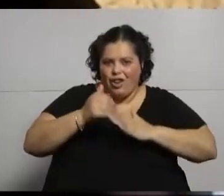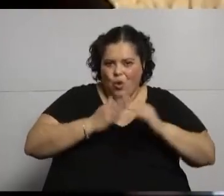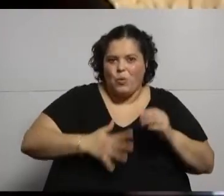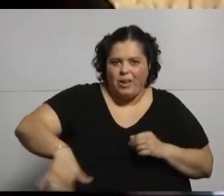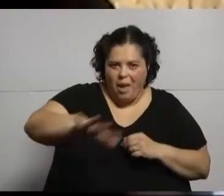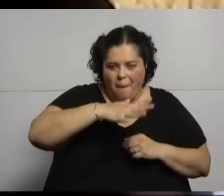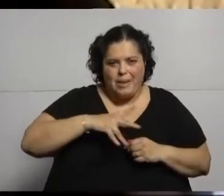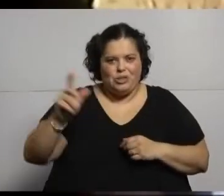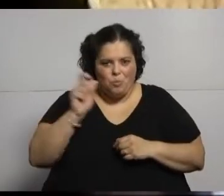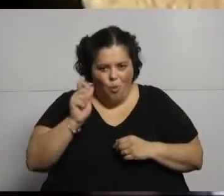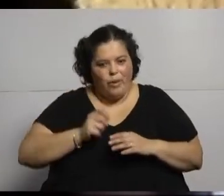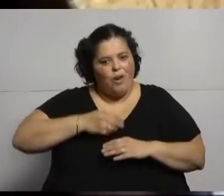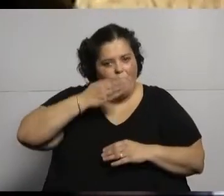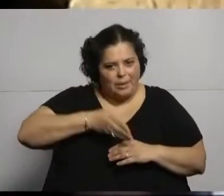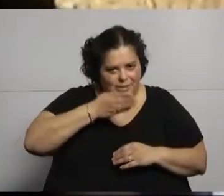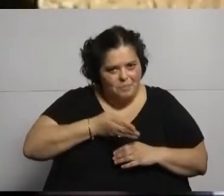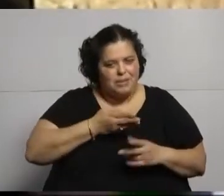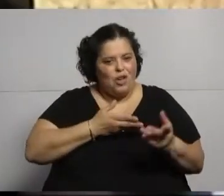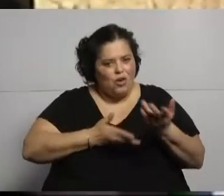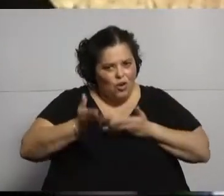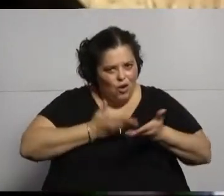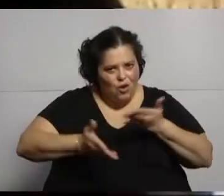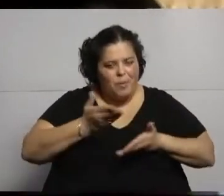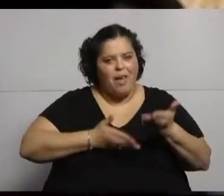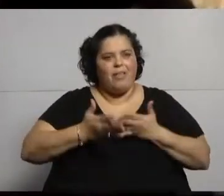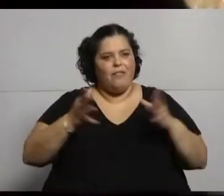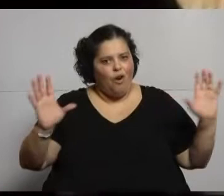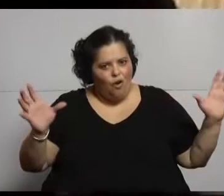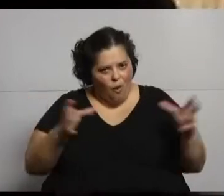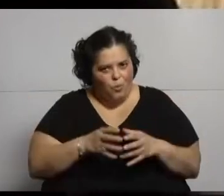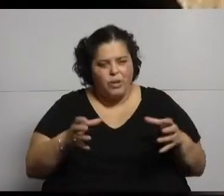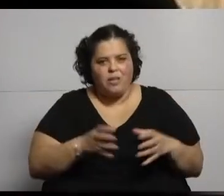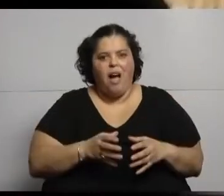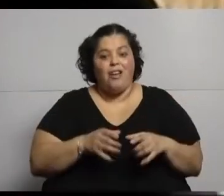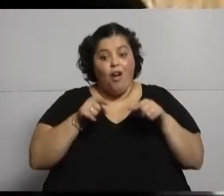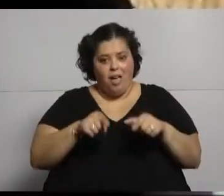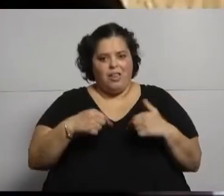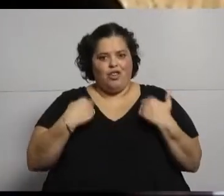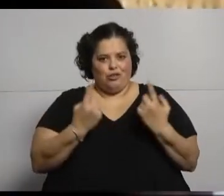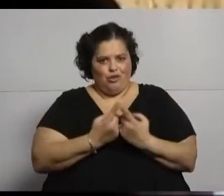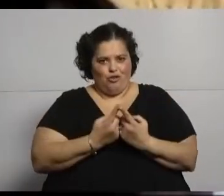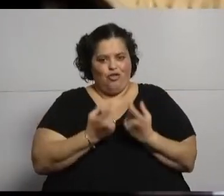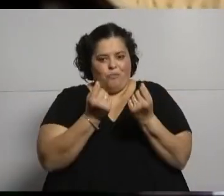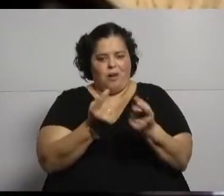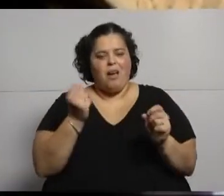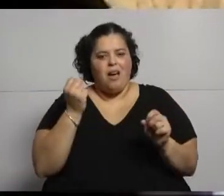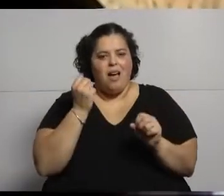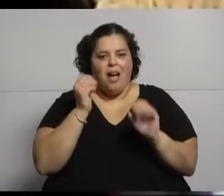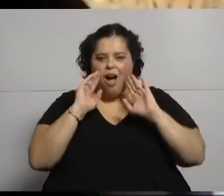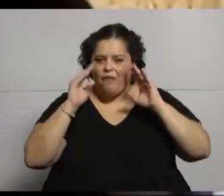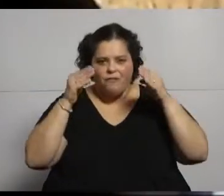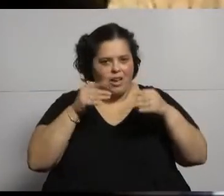públicos de participación, cooperativos, comunitarios, y donde nosotros estamos priorizando el trabajo